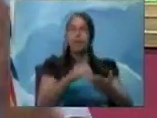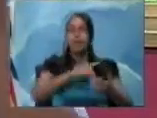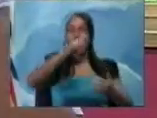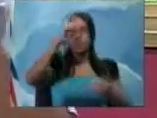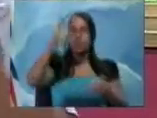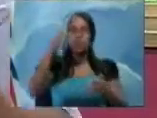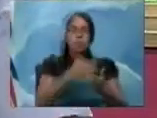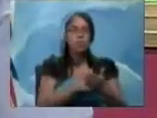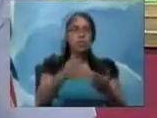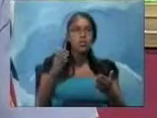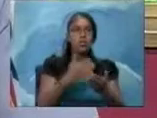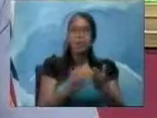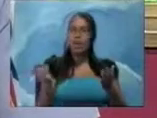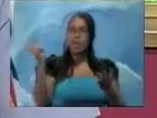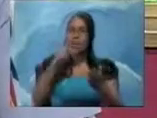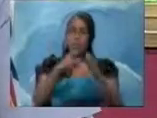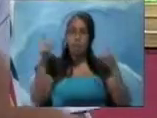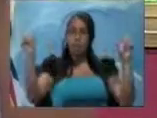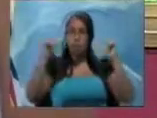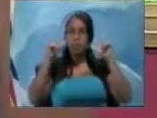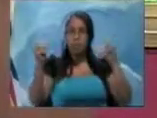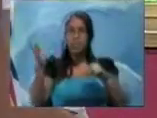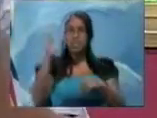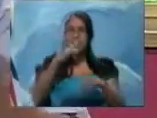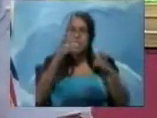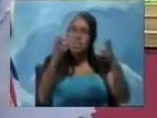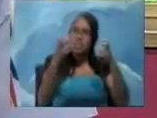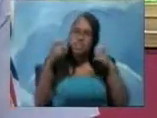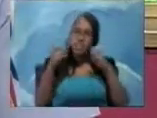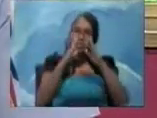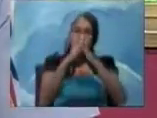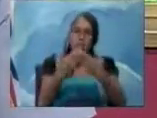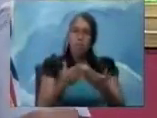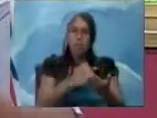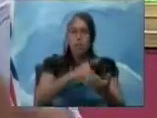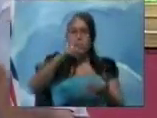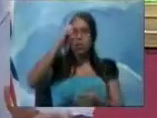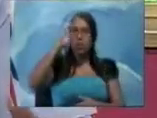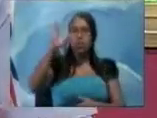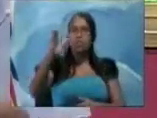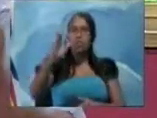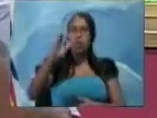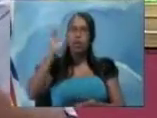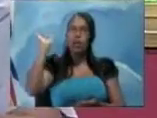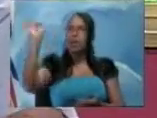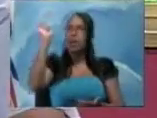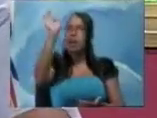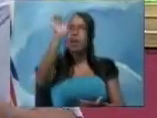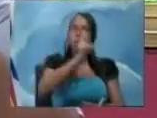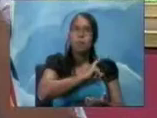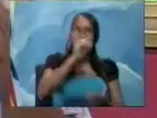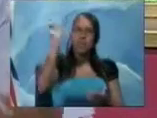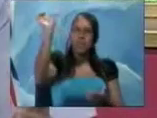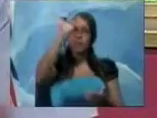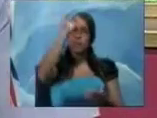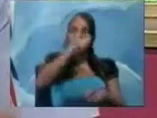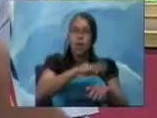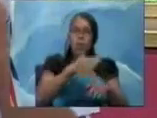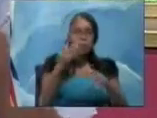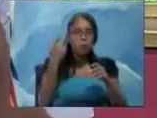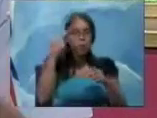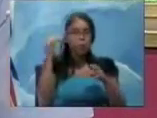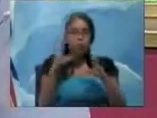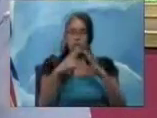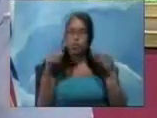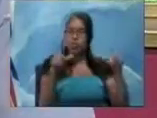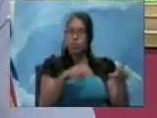millones a través de estos matutinos que están recibiendo la palabra de Dios campañas evangelización por todos partes